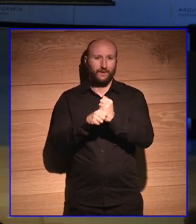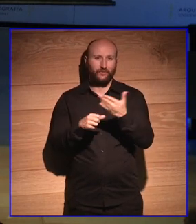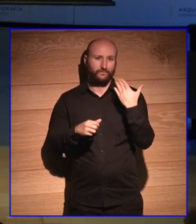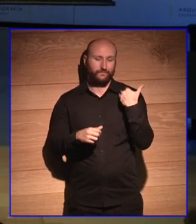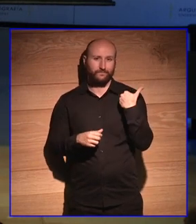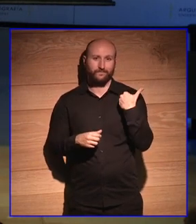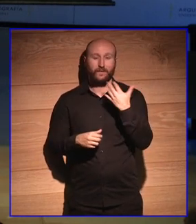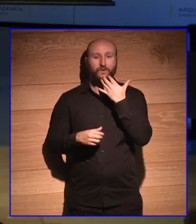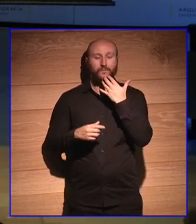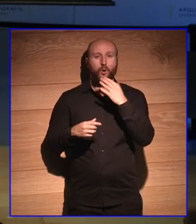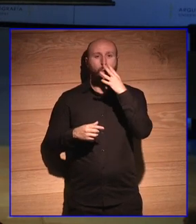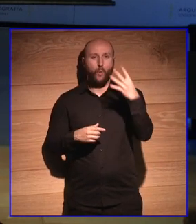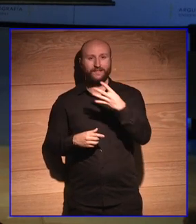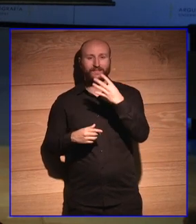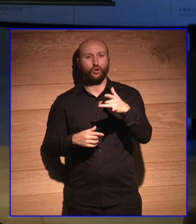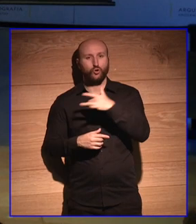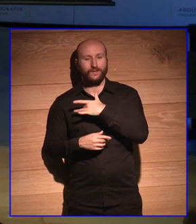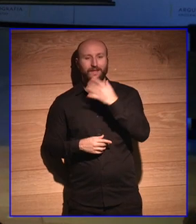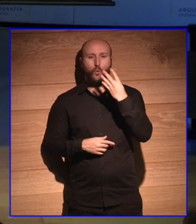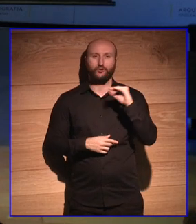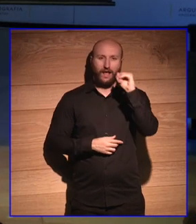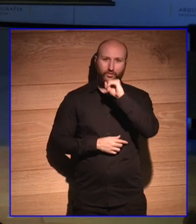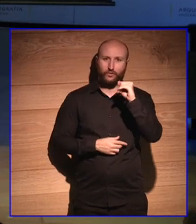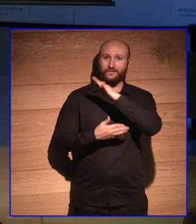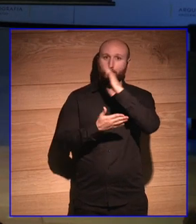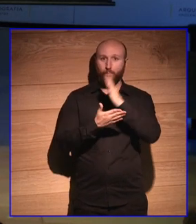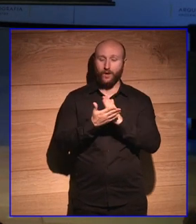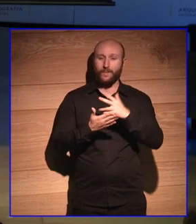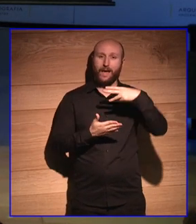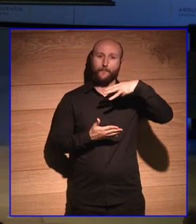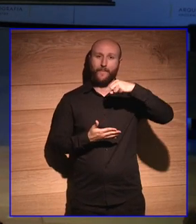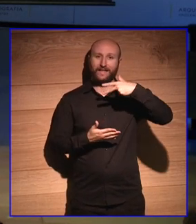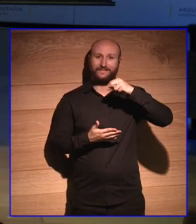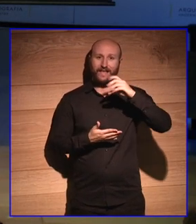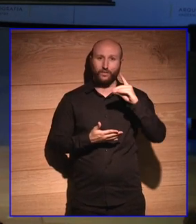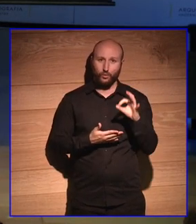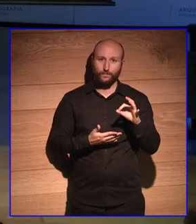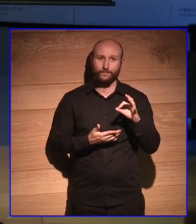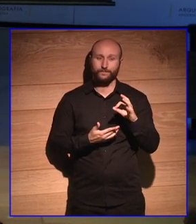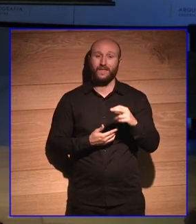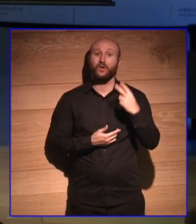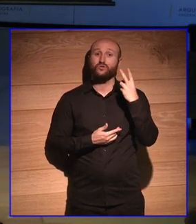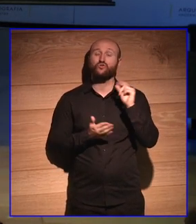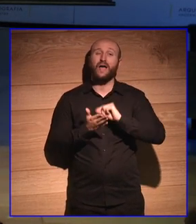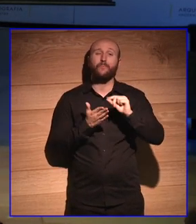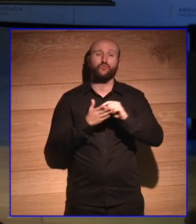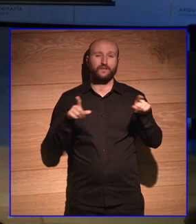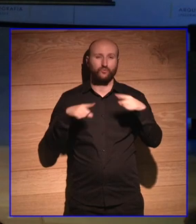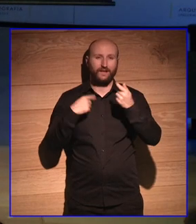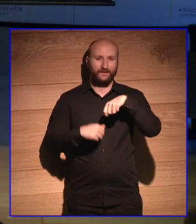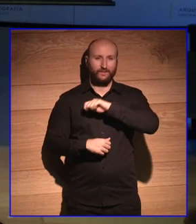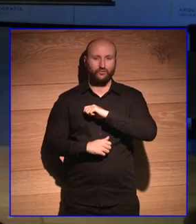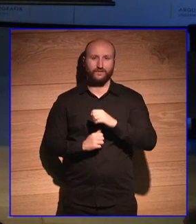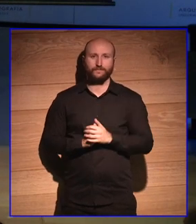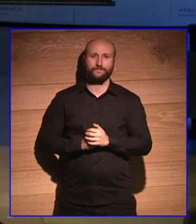cuarteto sonata romántica cuatro canciones basadas en poemas de antonio machado y diez-canedo y dos apuntes musicales españoles